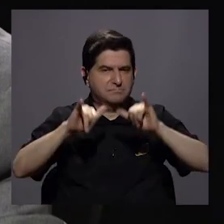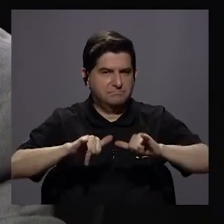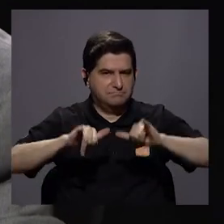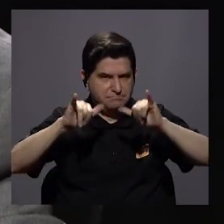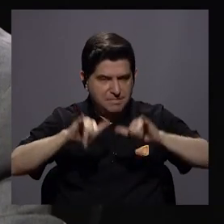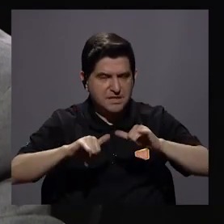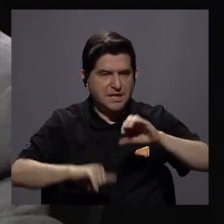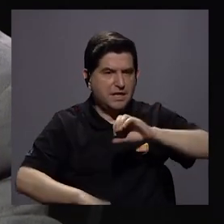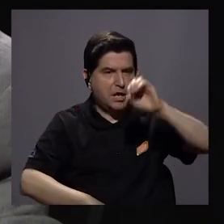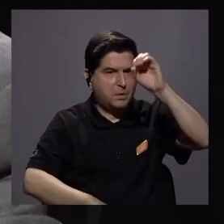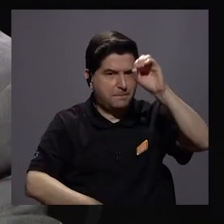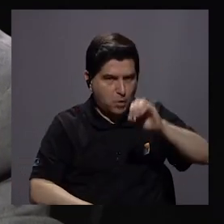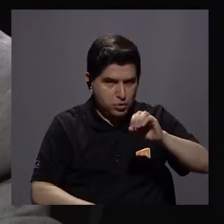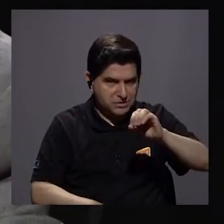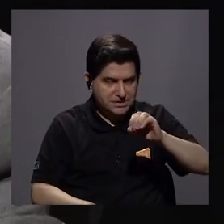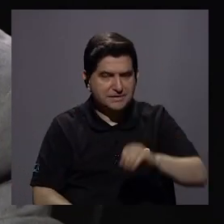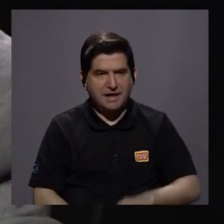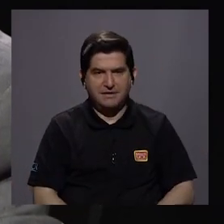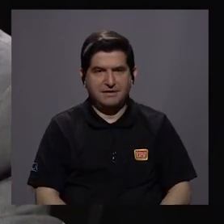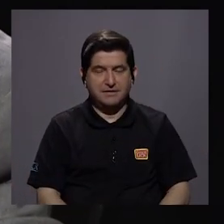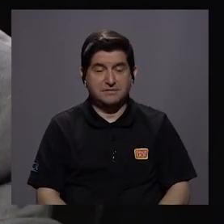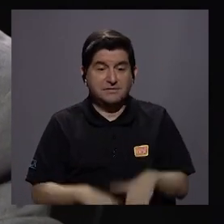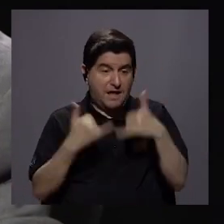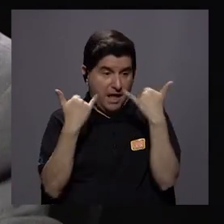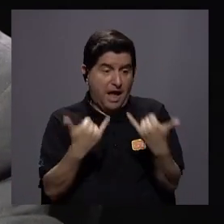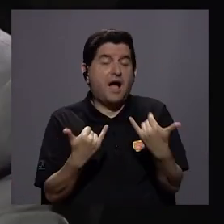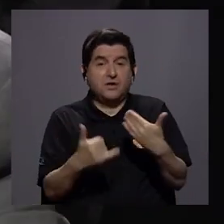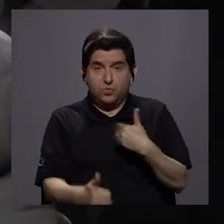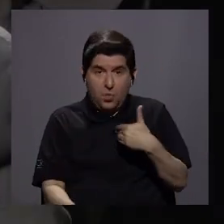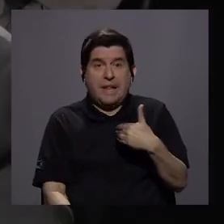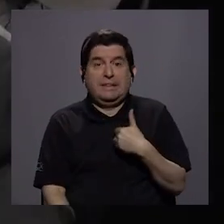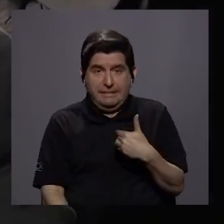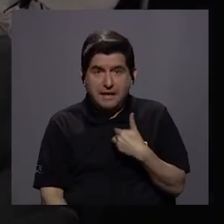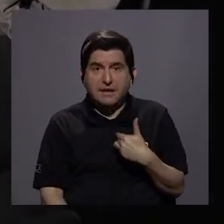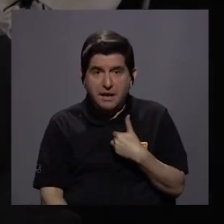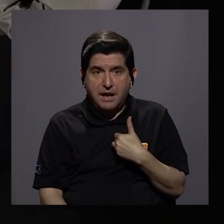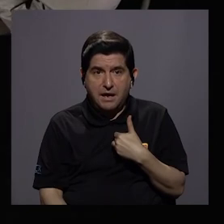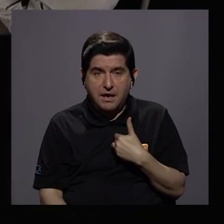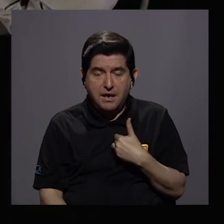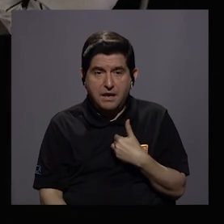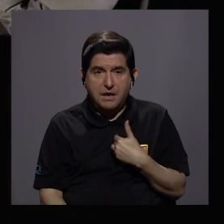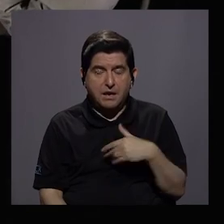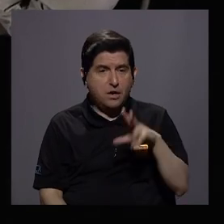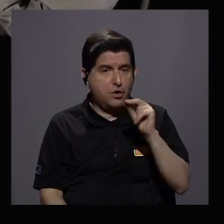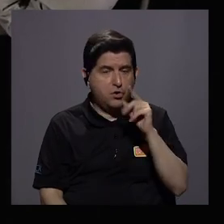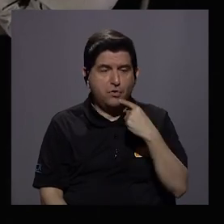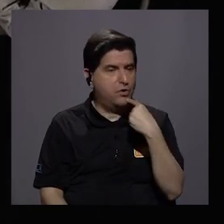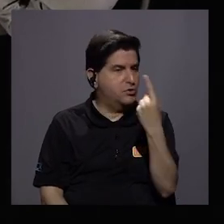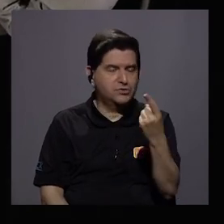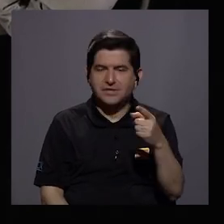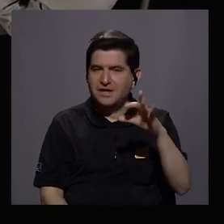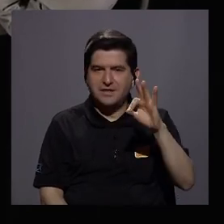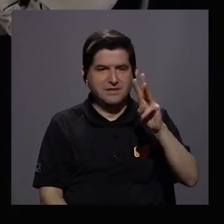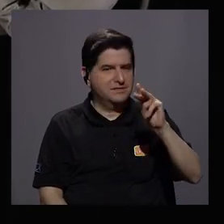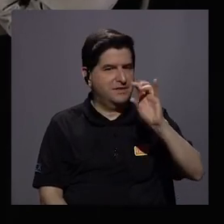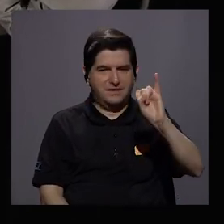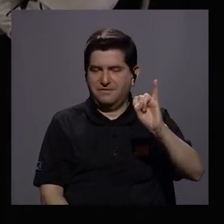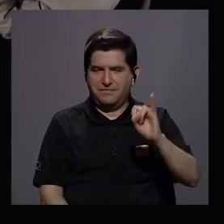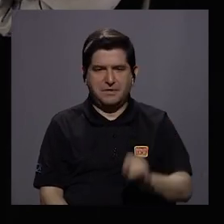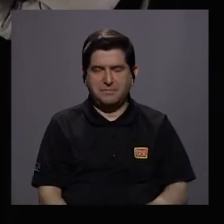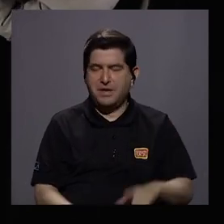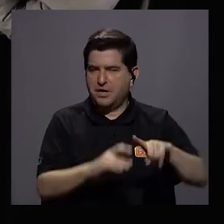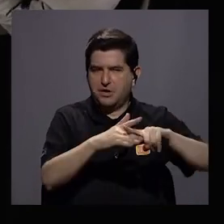mantener unos porcentajes que son los que actualmente se tienen, no tomarlos del fondo, digamos, tal y como